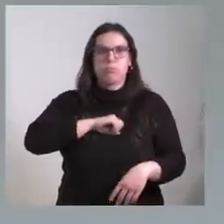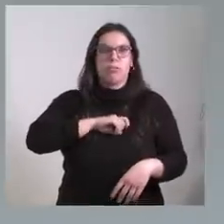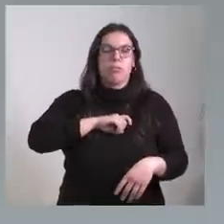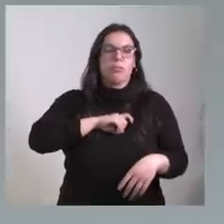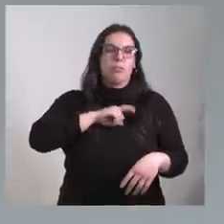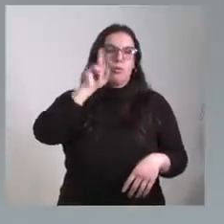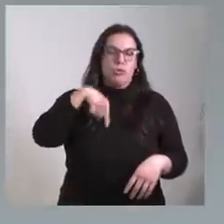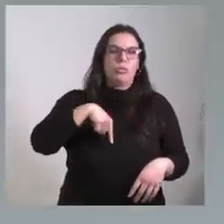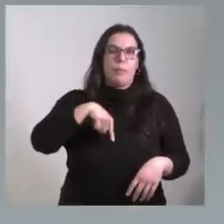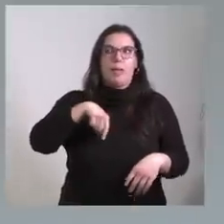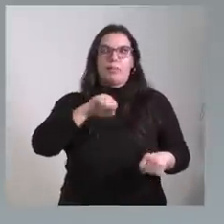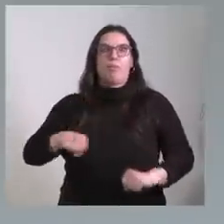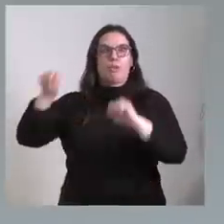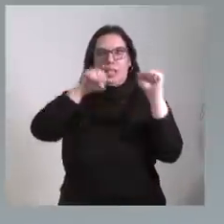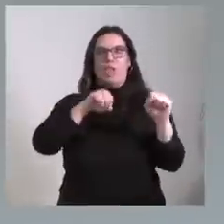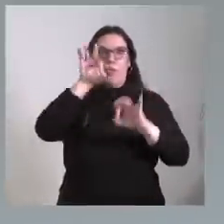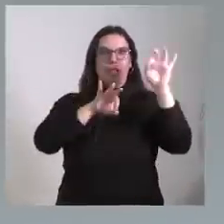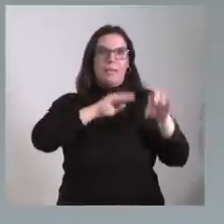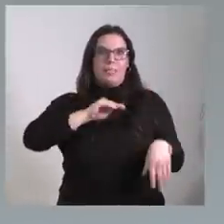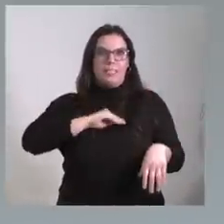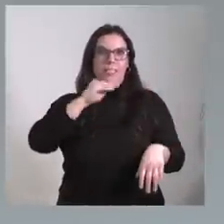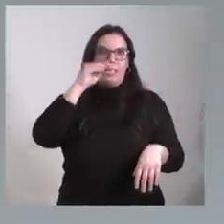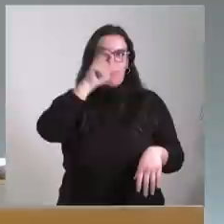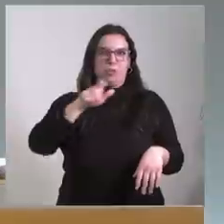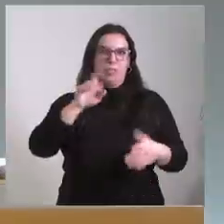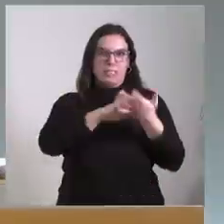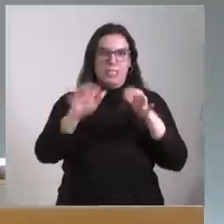del alto grado de inmunidad de nuestra población en castillón